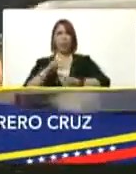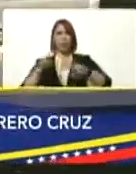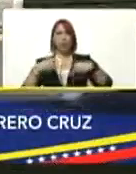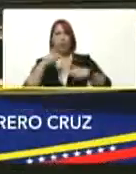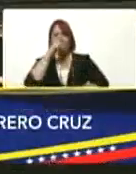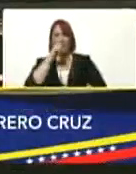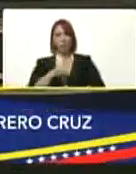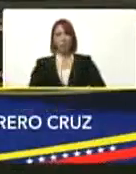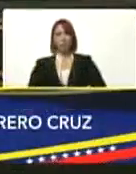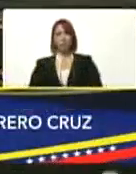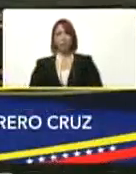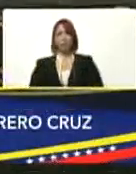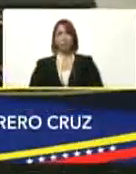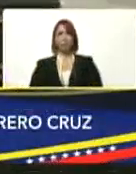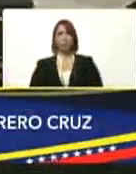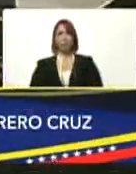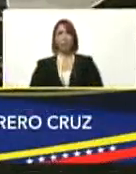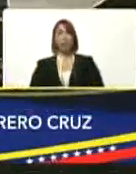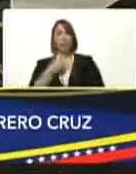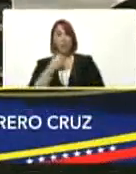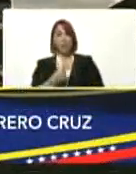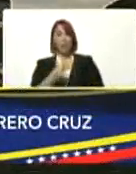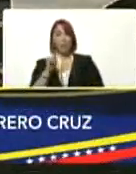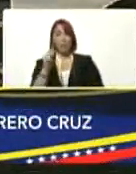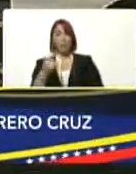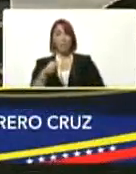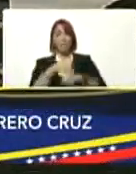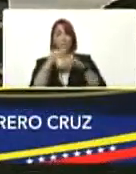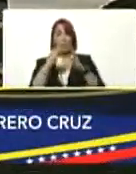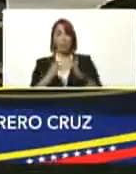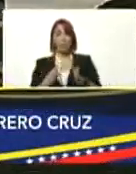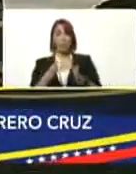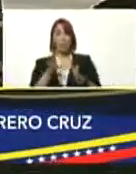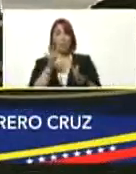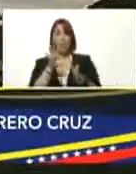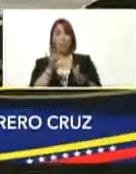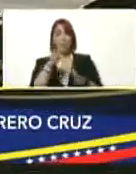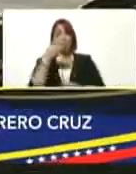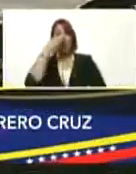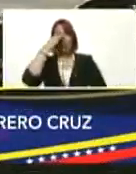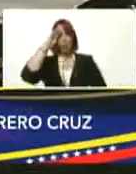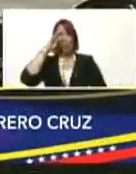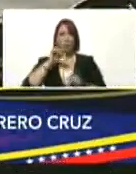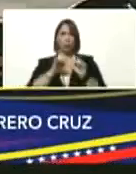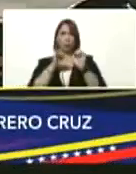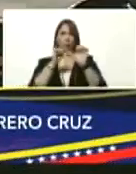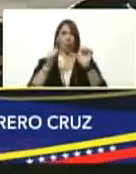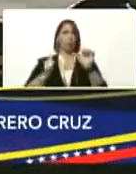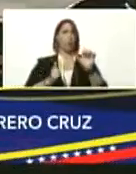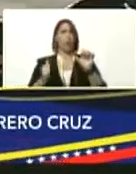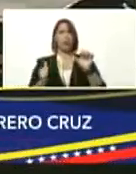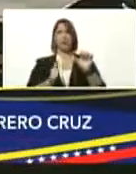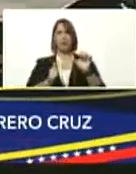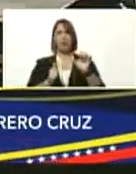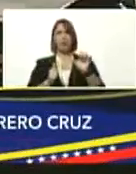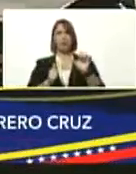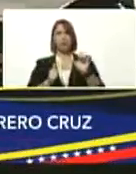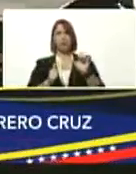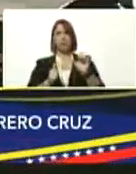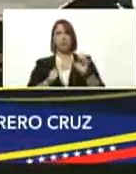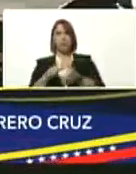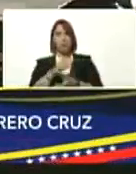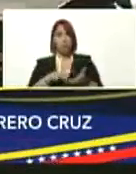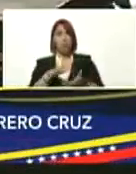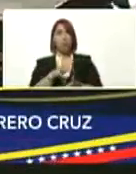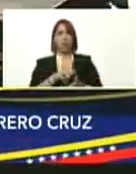al tiempo que sentenciaba el primer ministro de la República de Cuba que continuarán en cualquier circunstancia constancia,